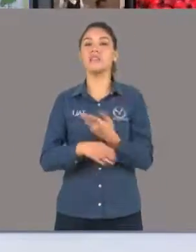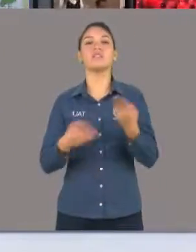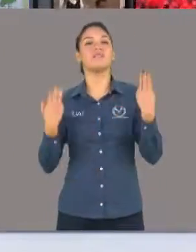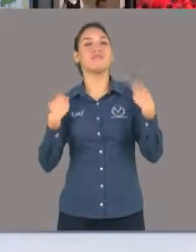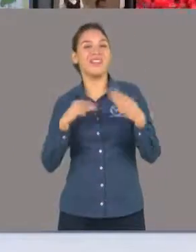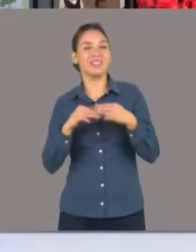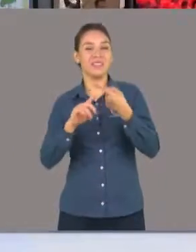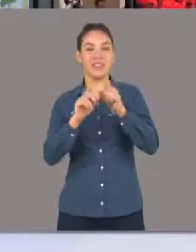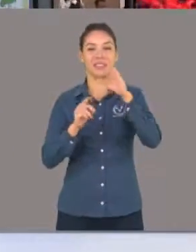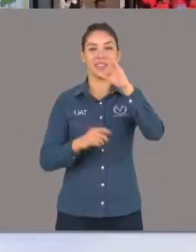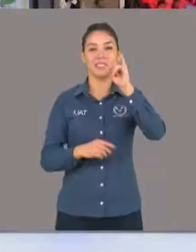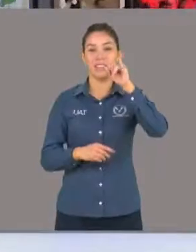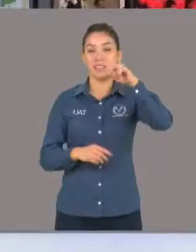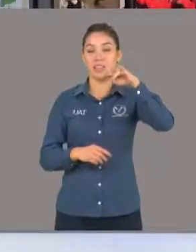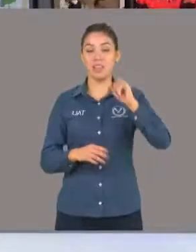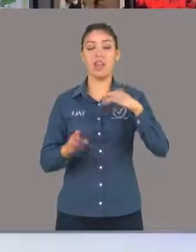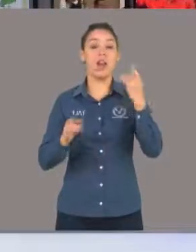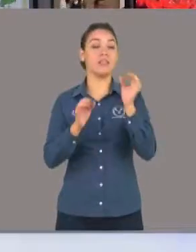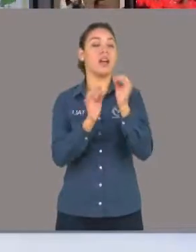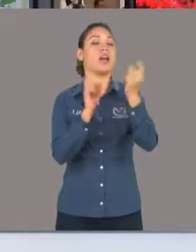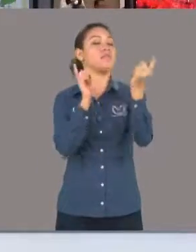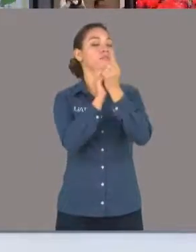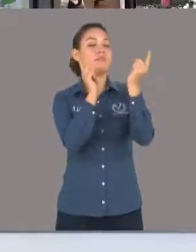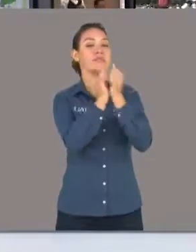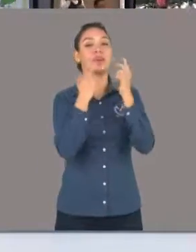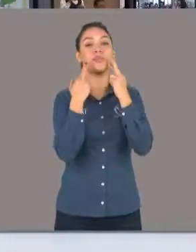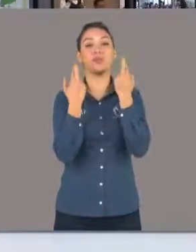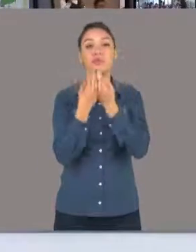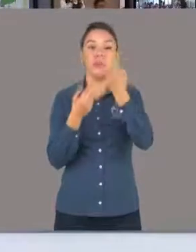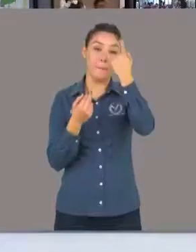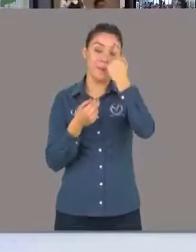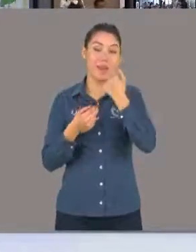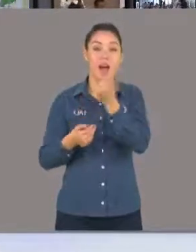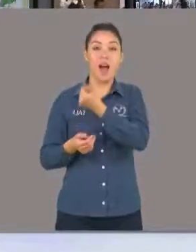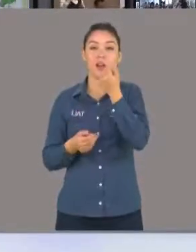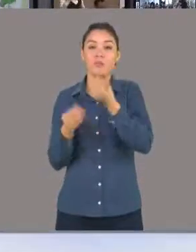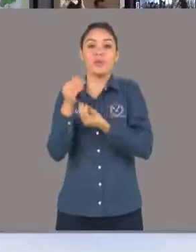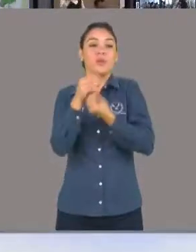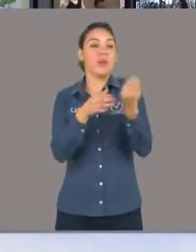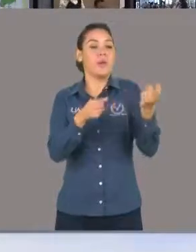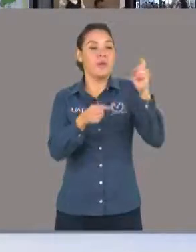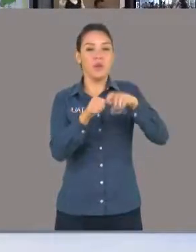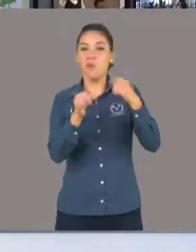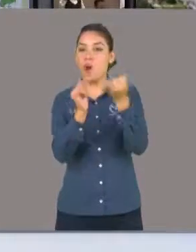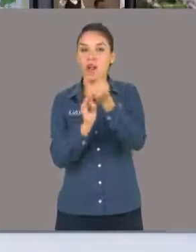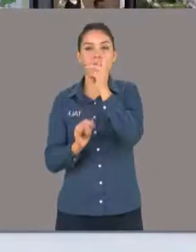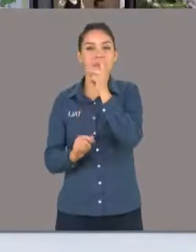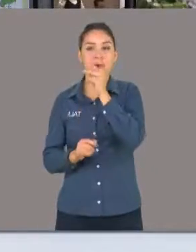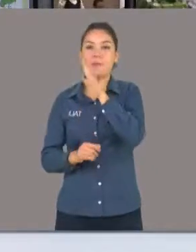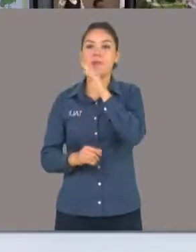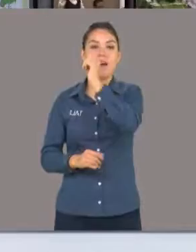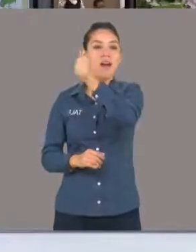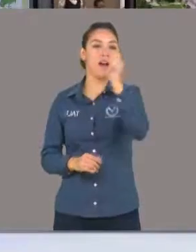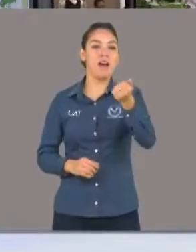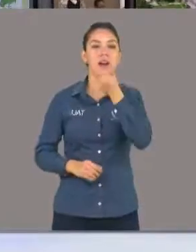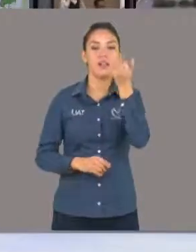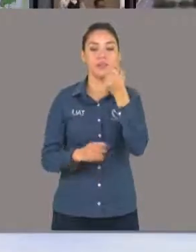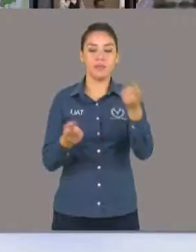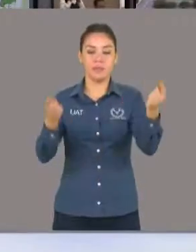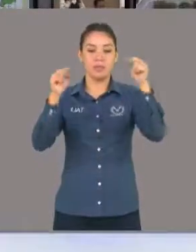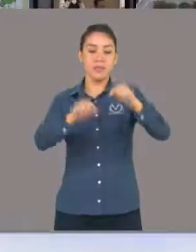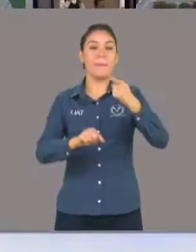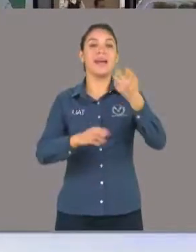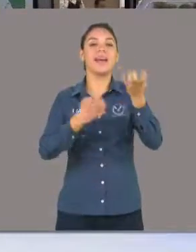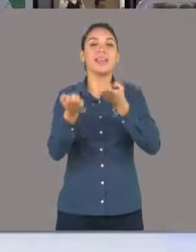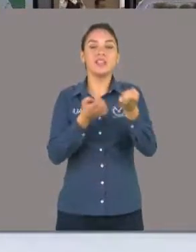Directivos y maestros del CEINA sostuvieron interesantes reuniones de acercamiento y orientación con alumnos de nuevo ingreso y padres de familia. Es un